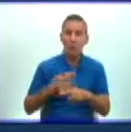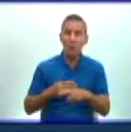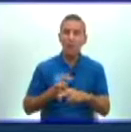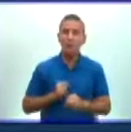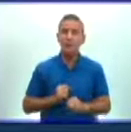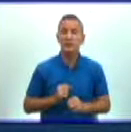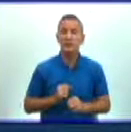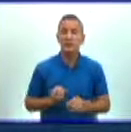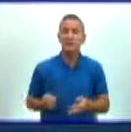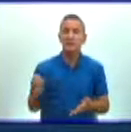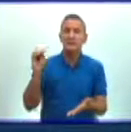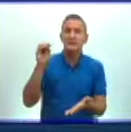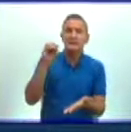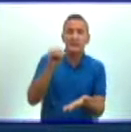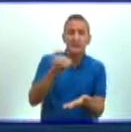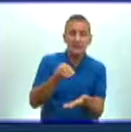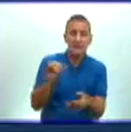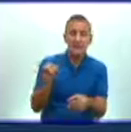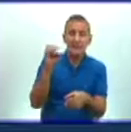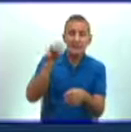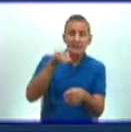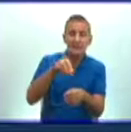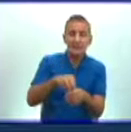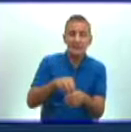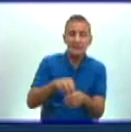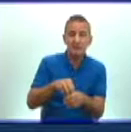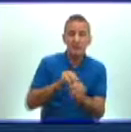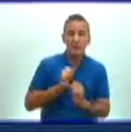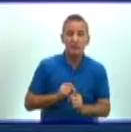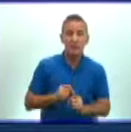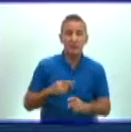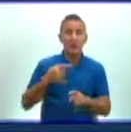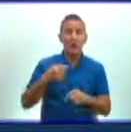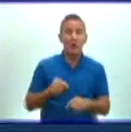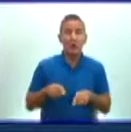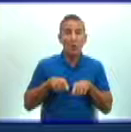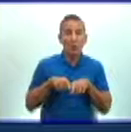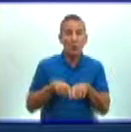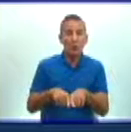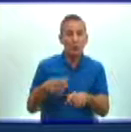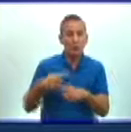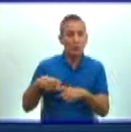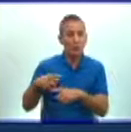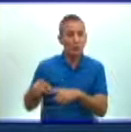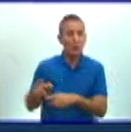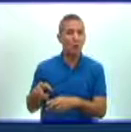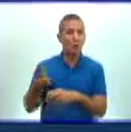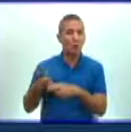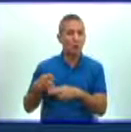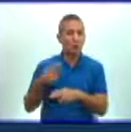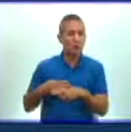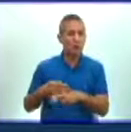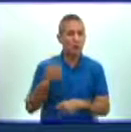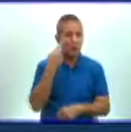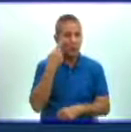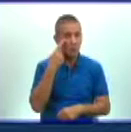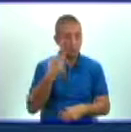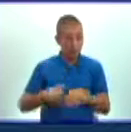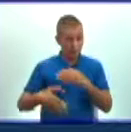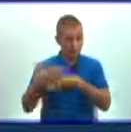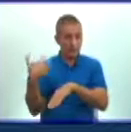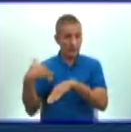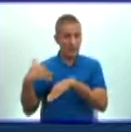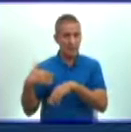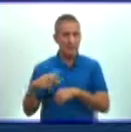ha agregado al resto de las preposiciones que ya conocíamos anteriormente.